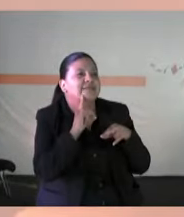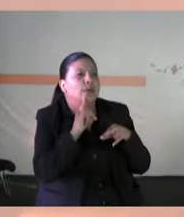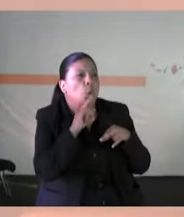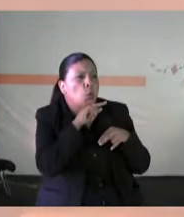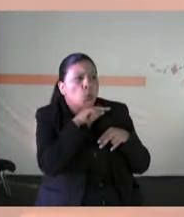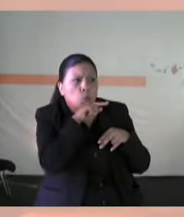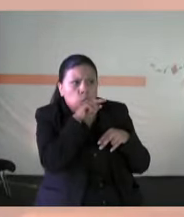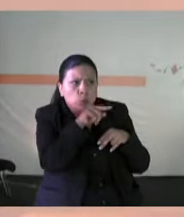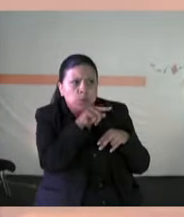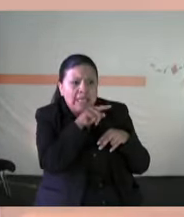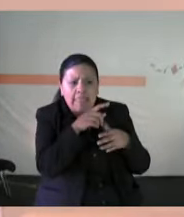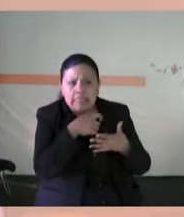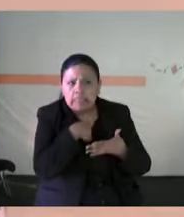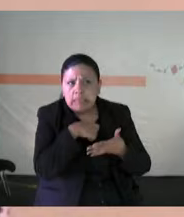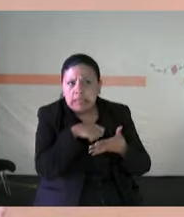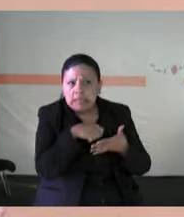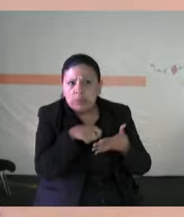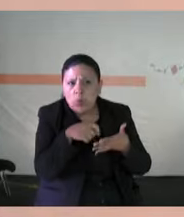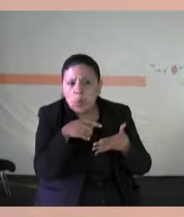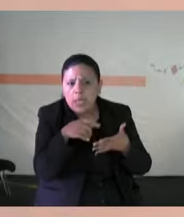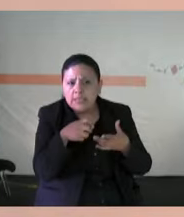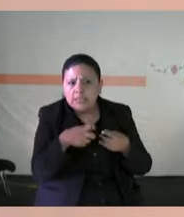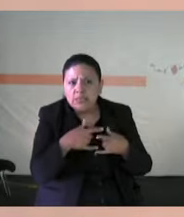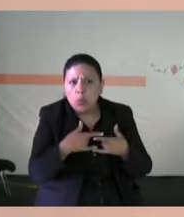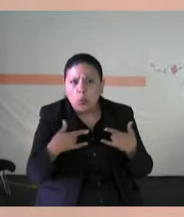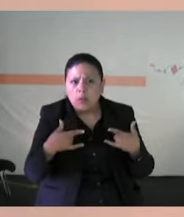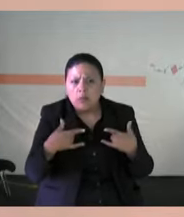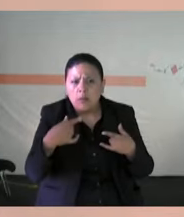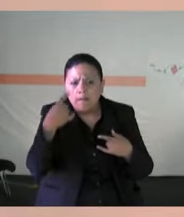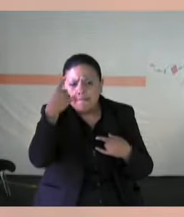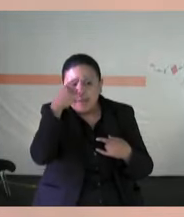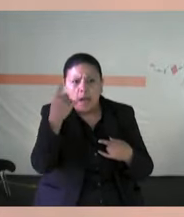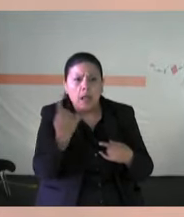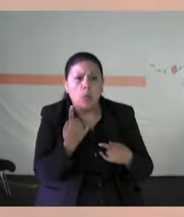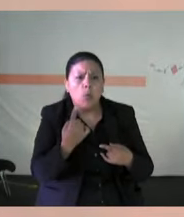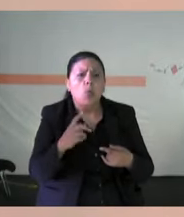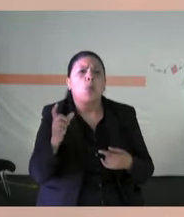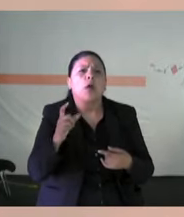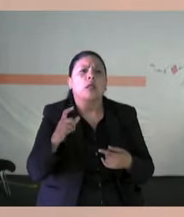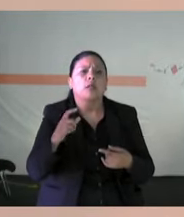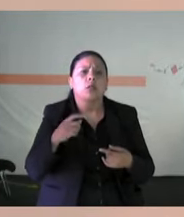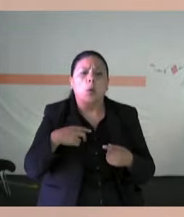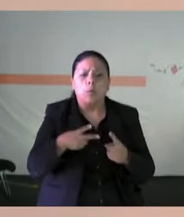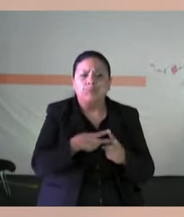este cuento para cuando nos secuestren?